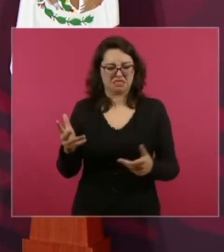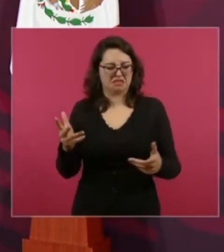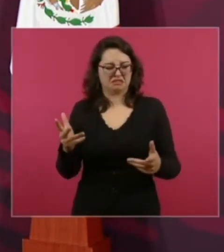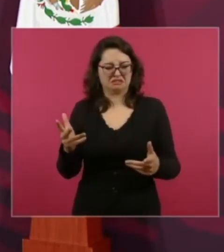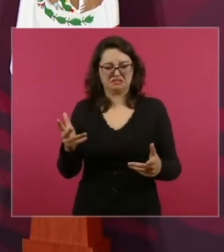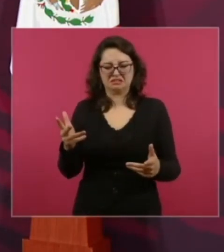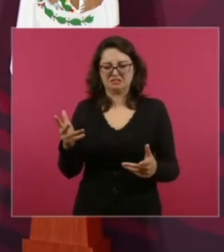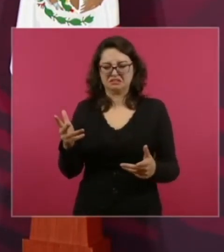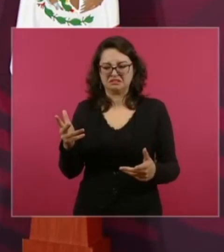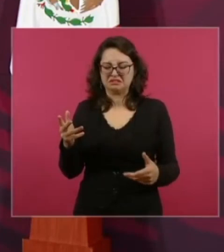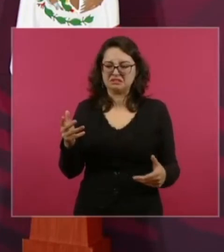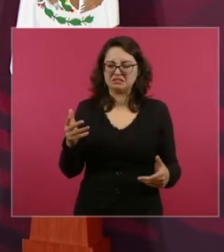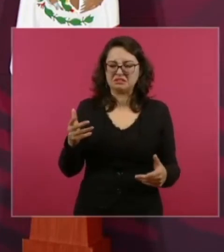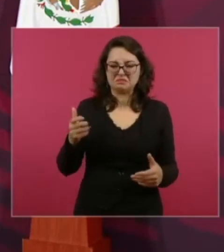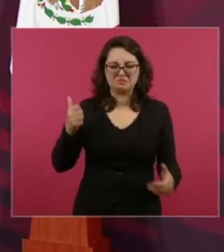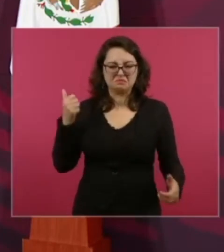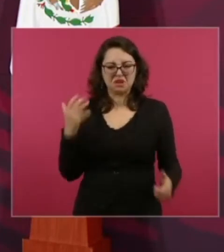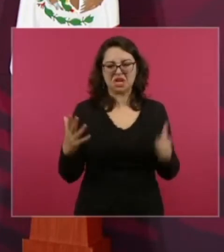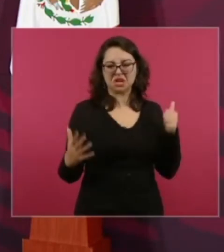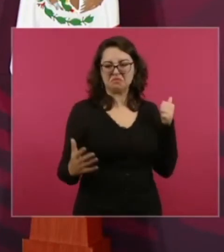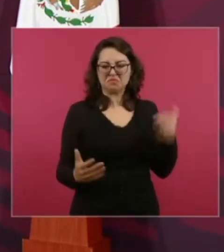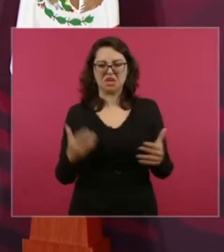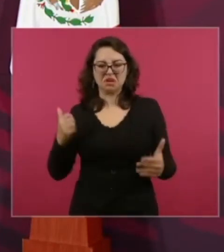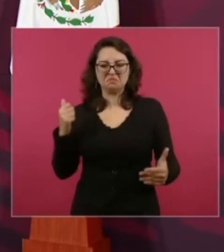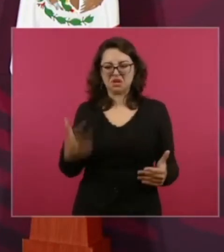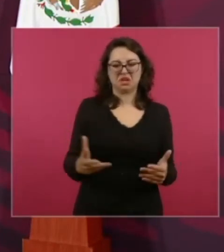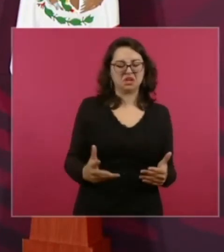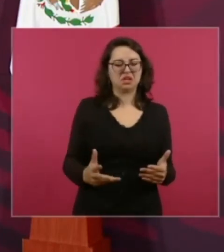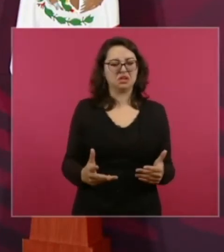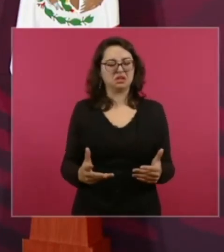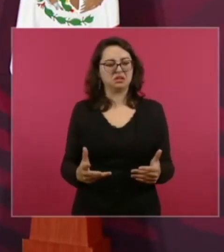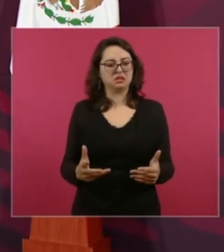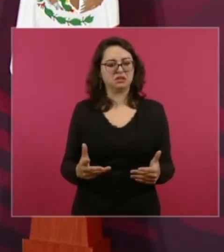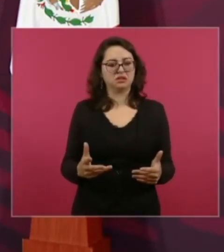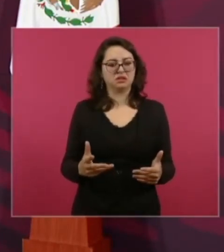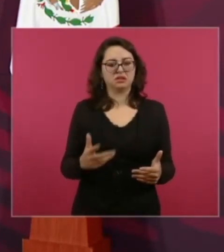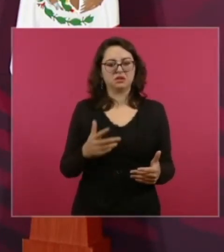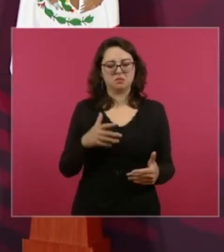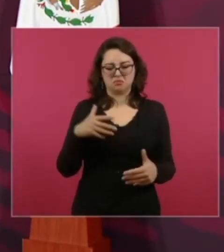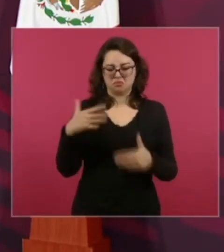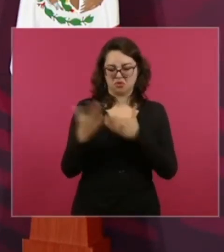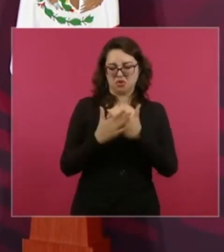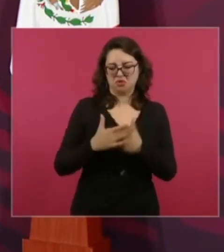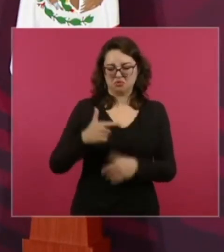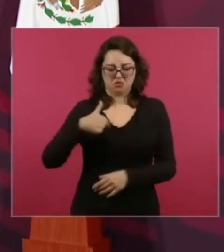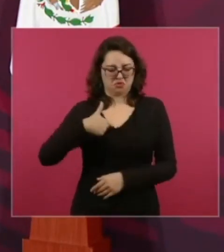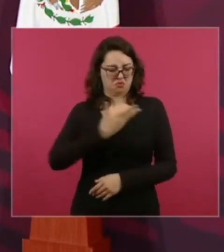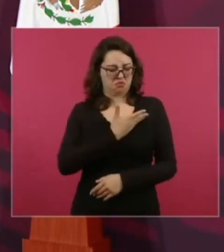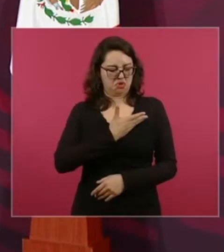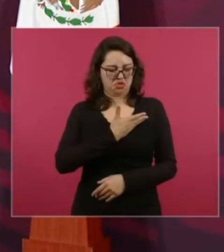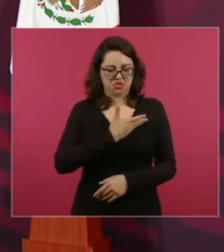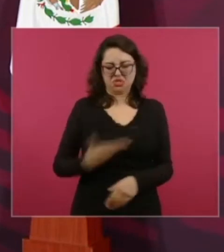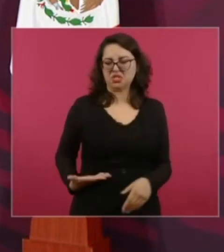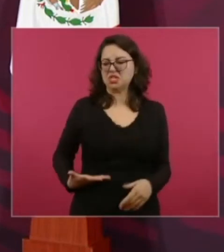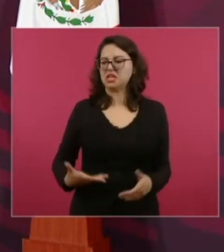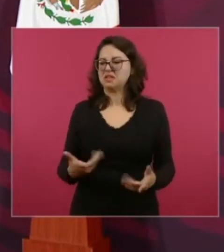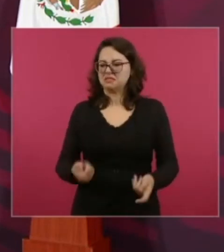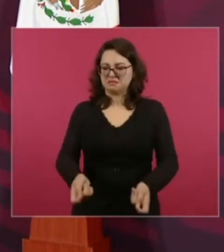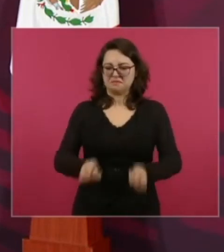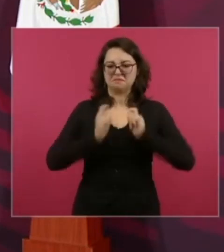así dijo en el Zócalo, a la presidencia voy a meter a la cárcel,